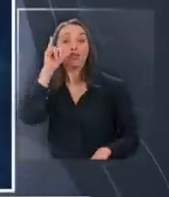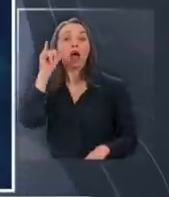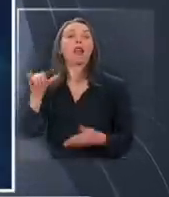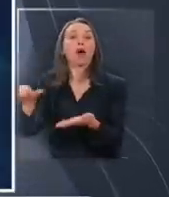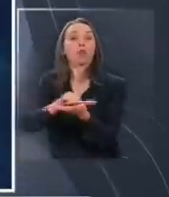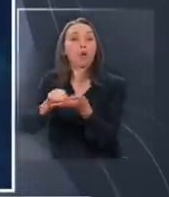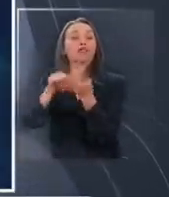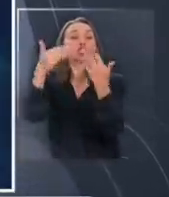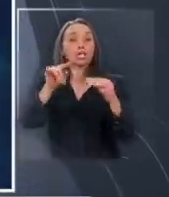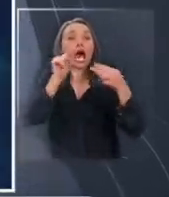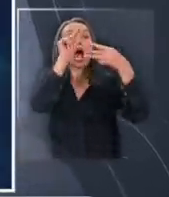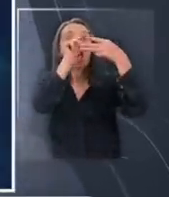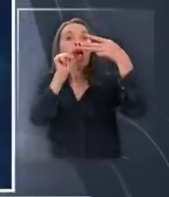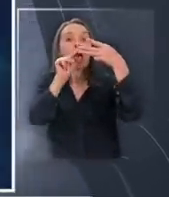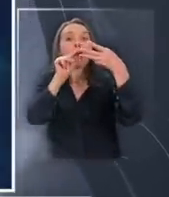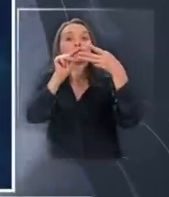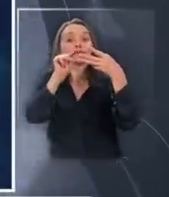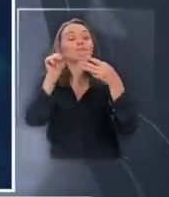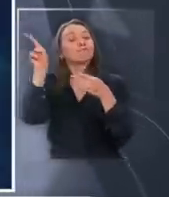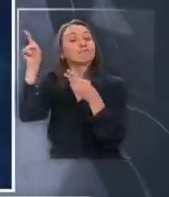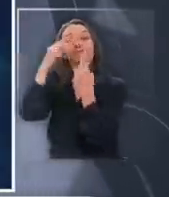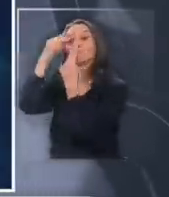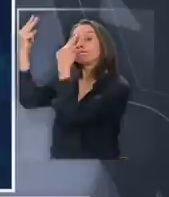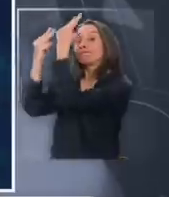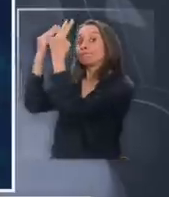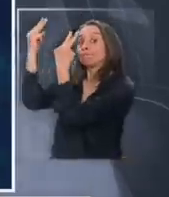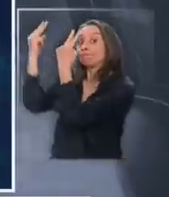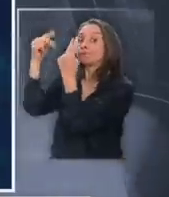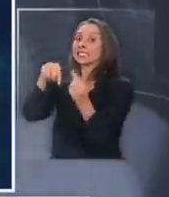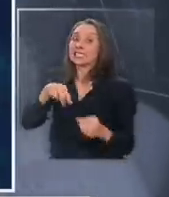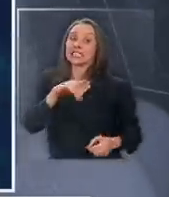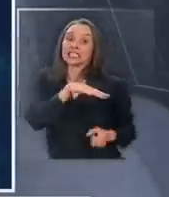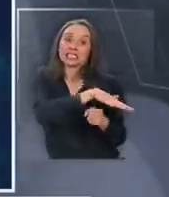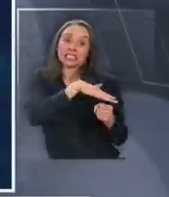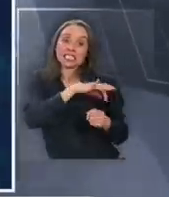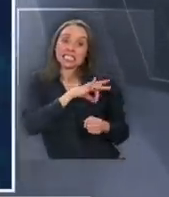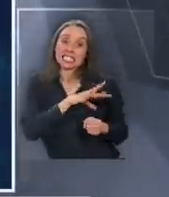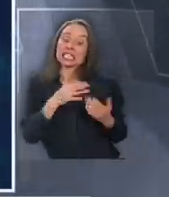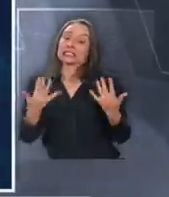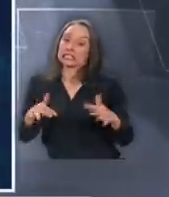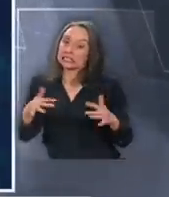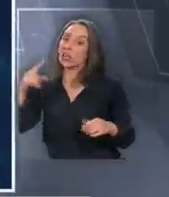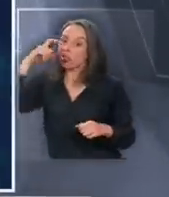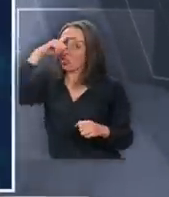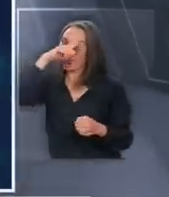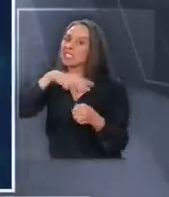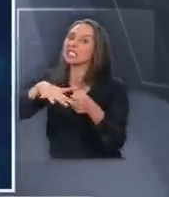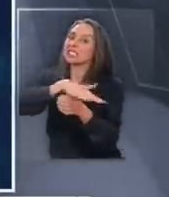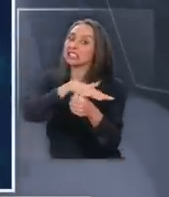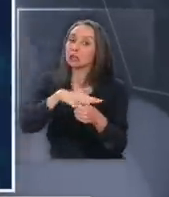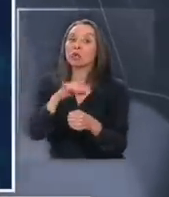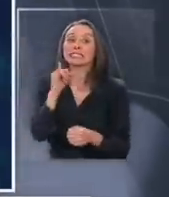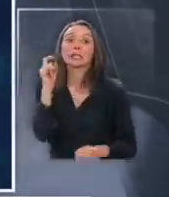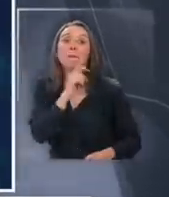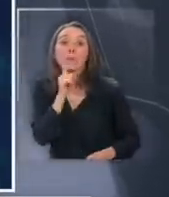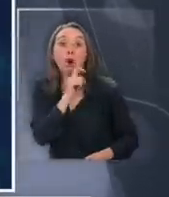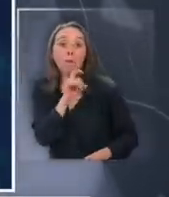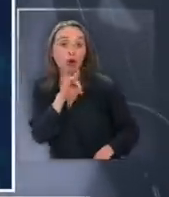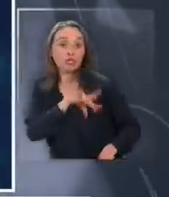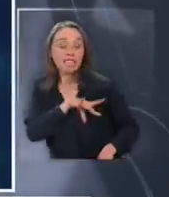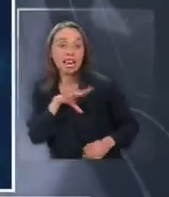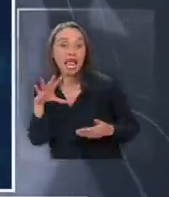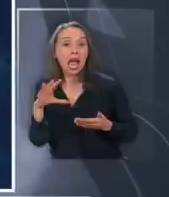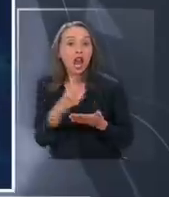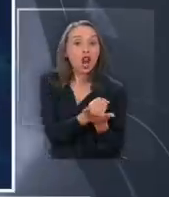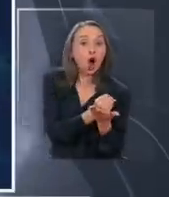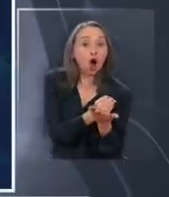York, y que si bien nos tienen una situación bastante compleja, si logramos